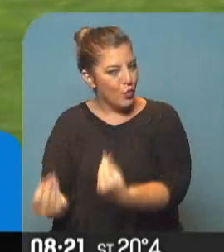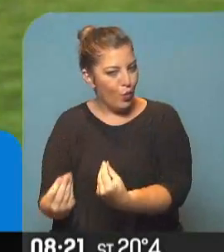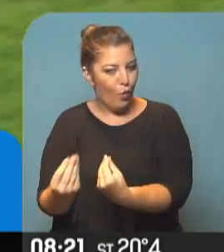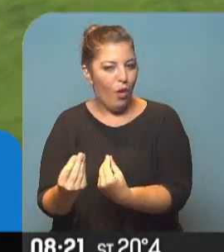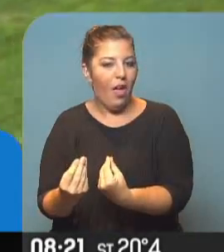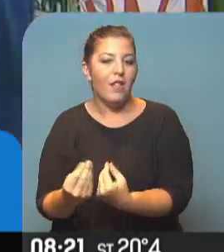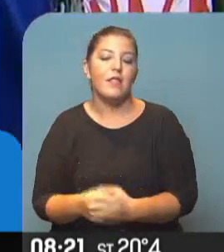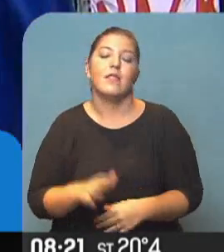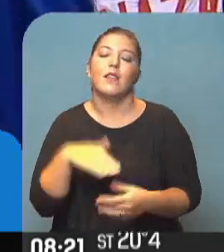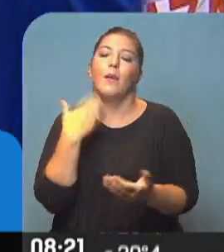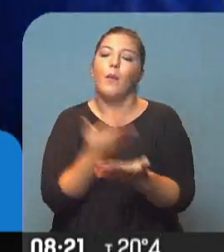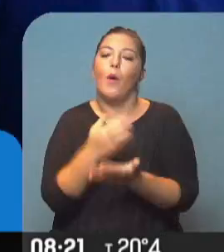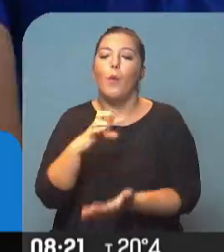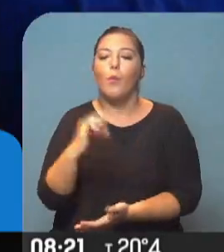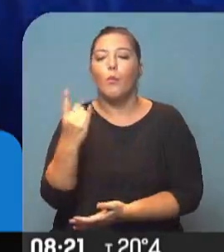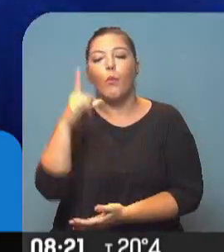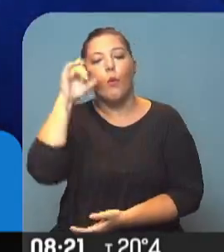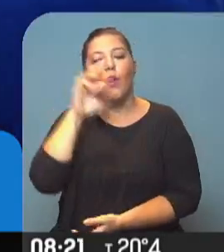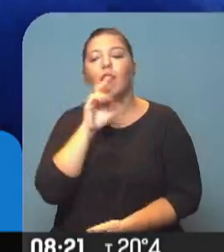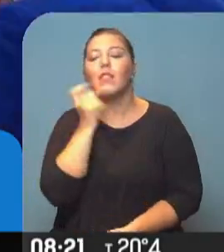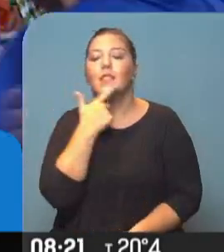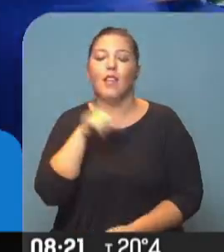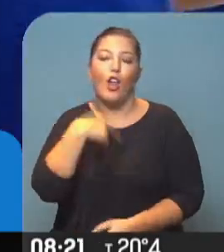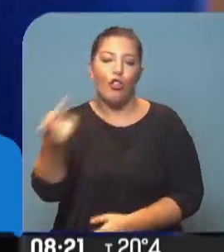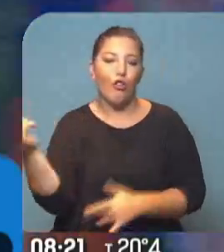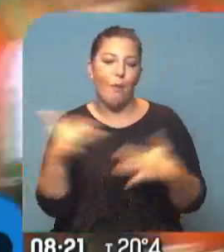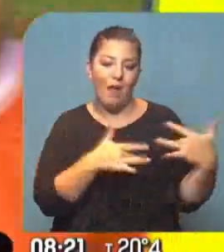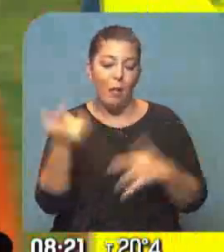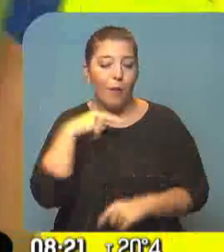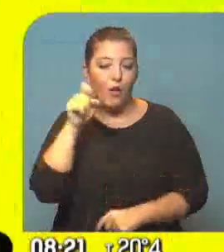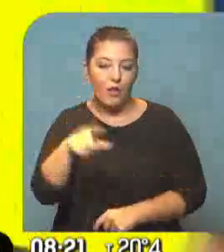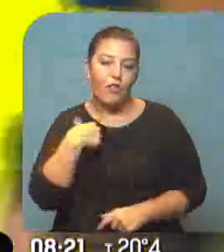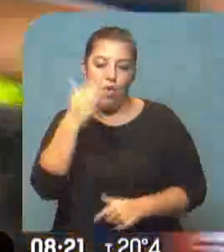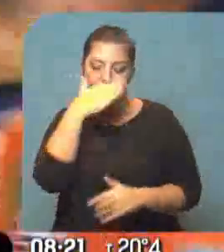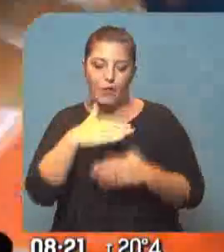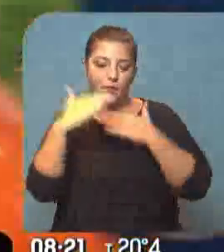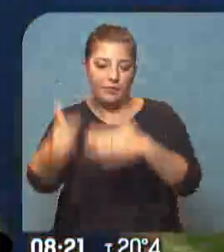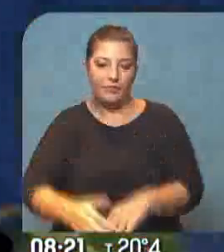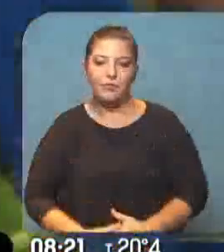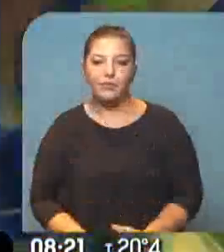propone Alejandro Puertas en otros partidos con arbitraje. Pero esto lo dejamos para un rato.